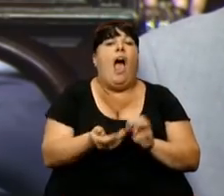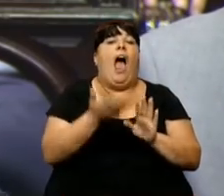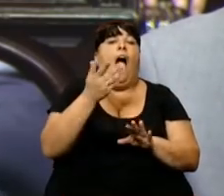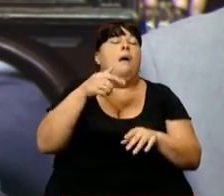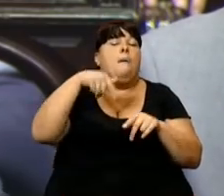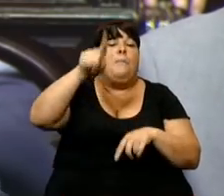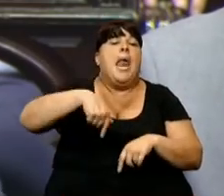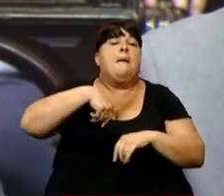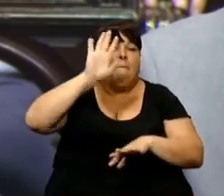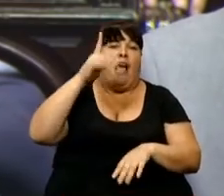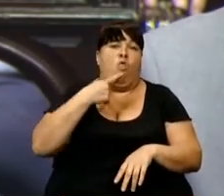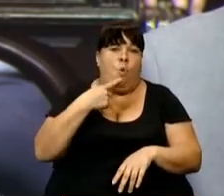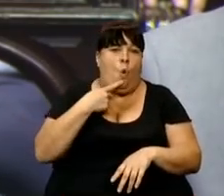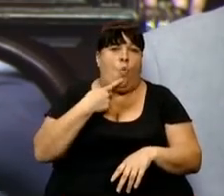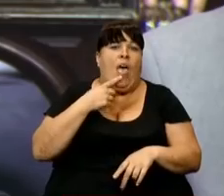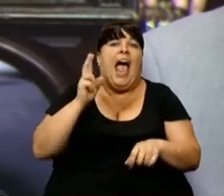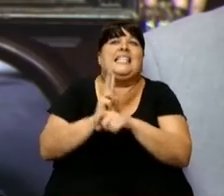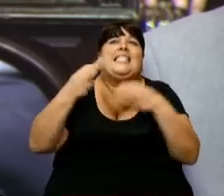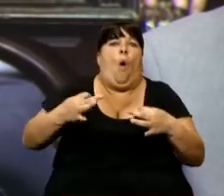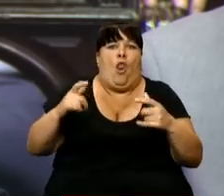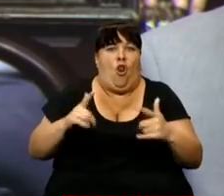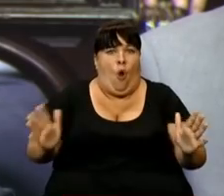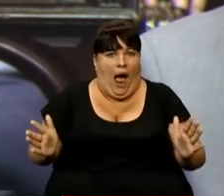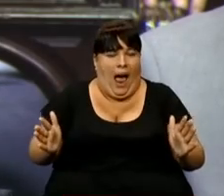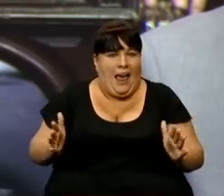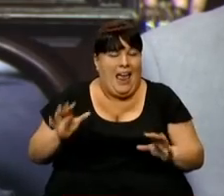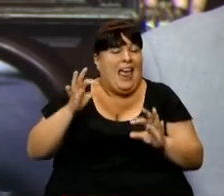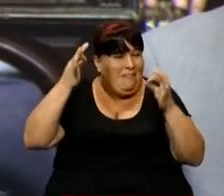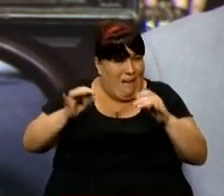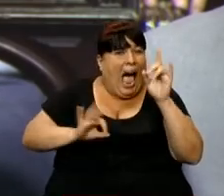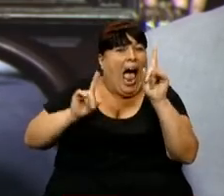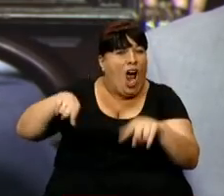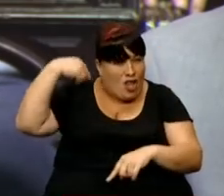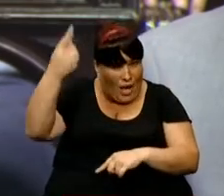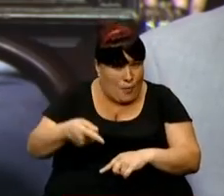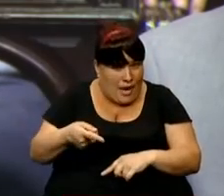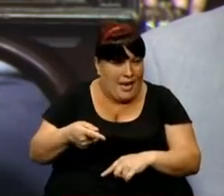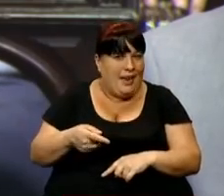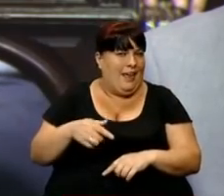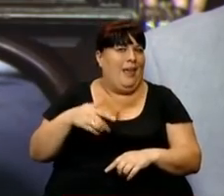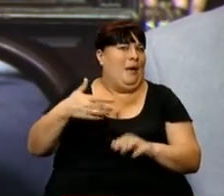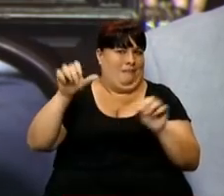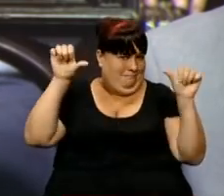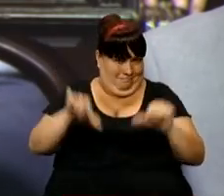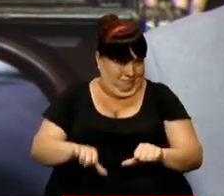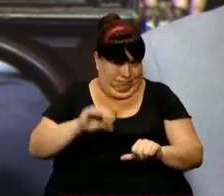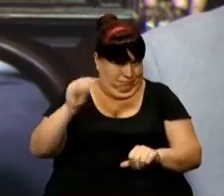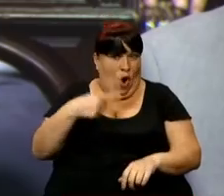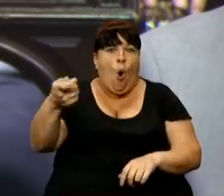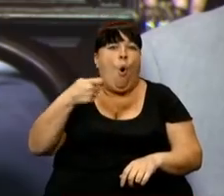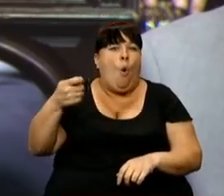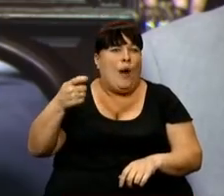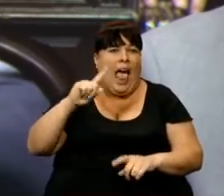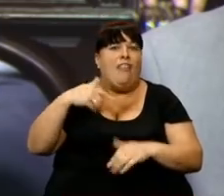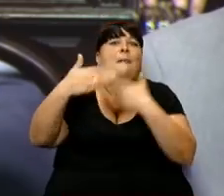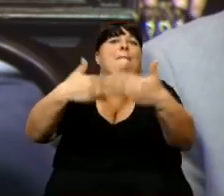la incertidumbre es más la seguridad de que el año que viene van para triqui, muchachos, los jubilados